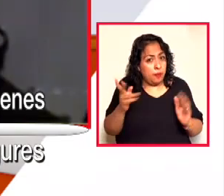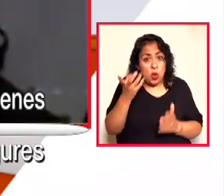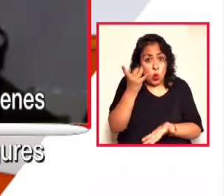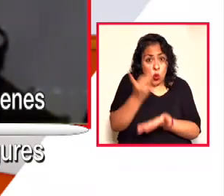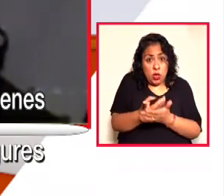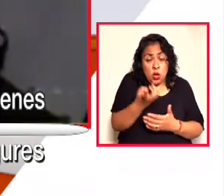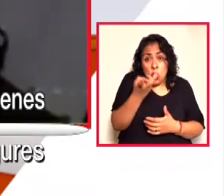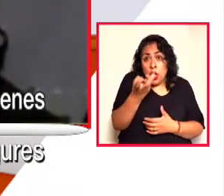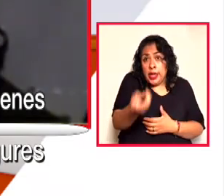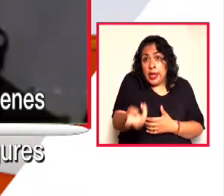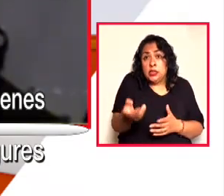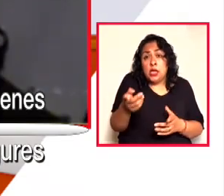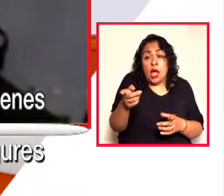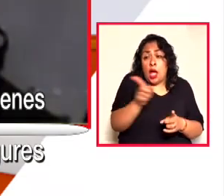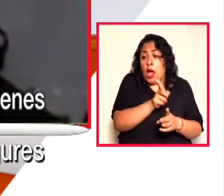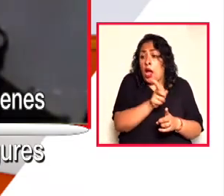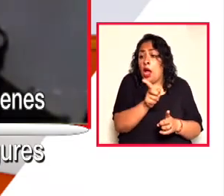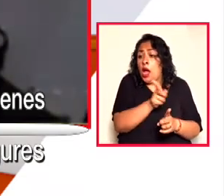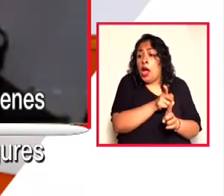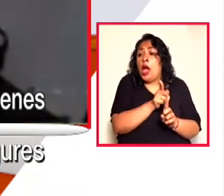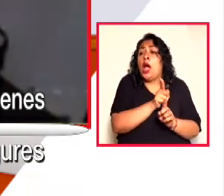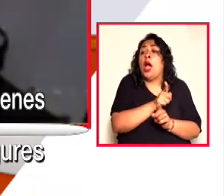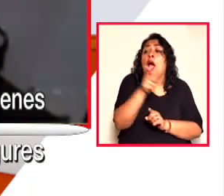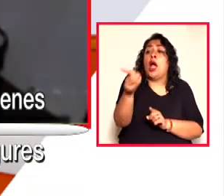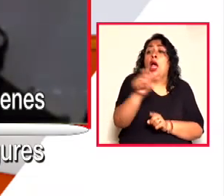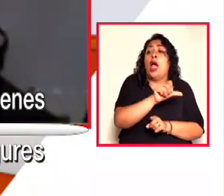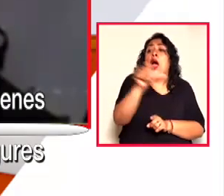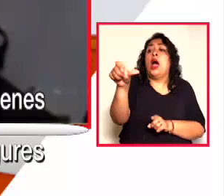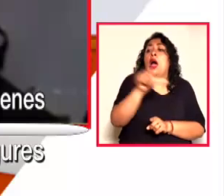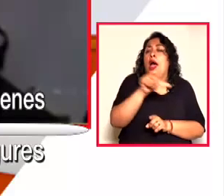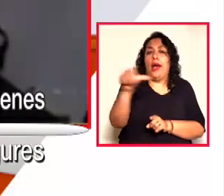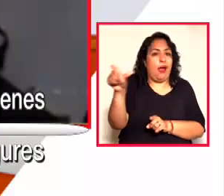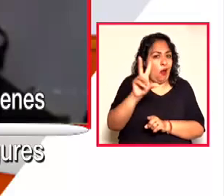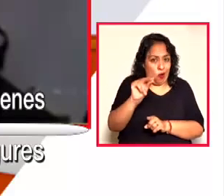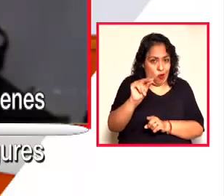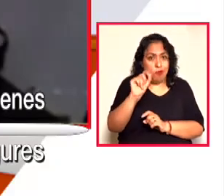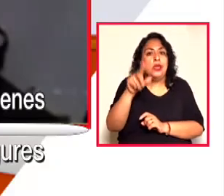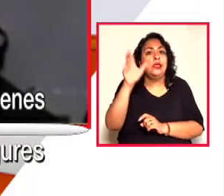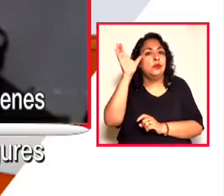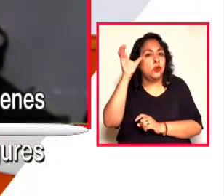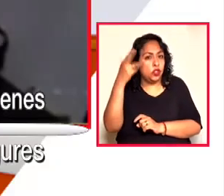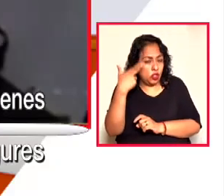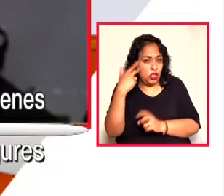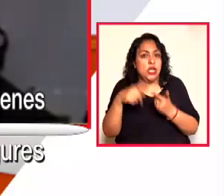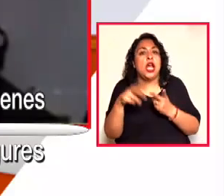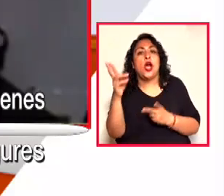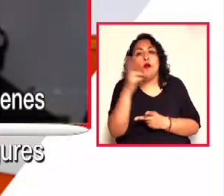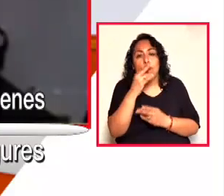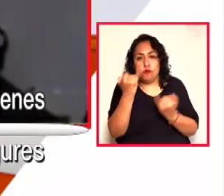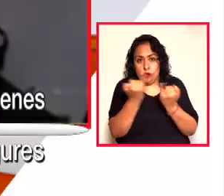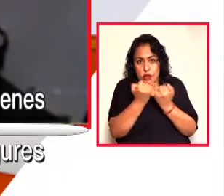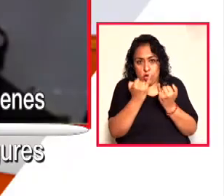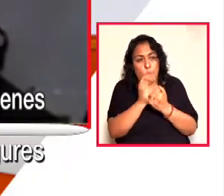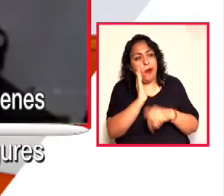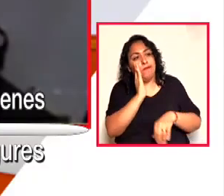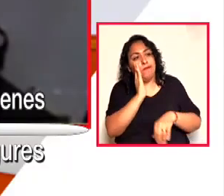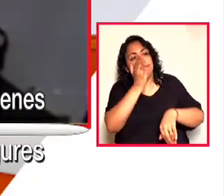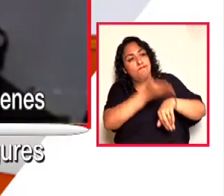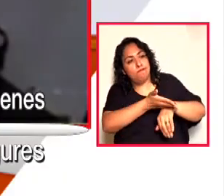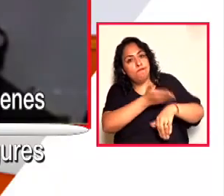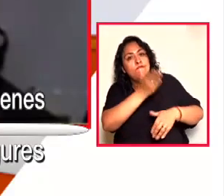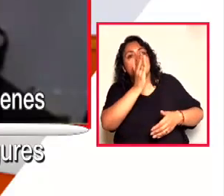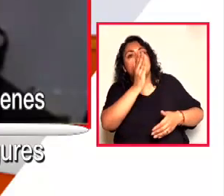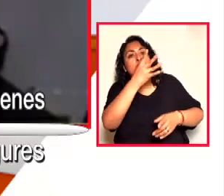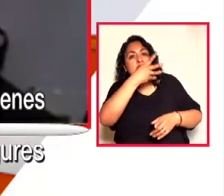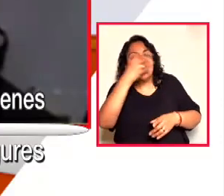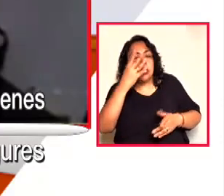son unidireccionales. También hay que observar que la propia China y Rusia también están imponiendo restricciones de visados